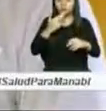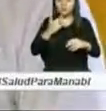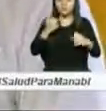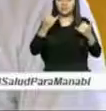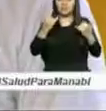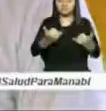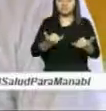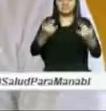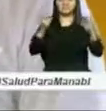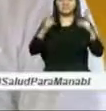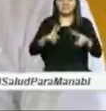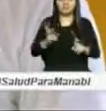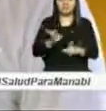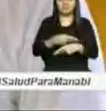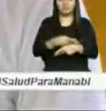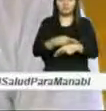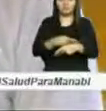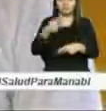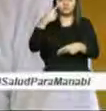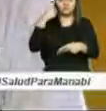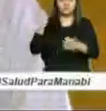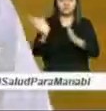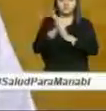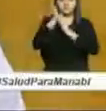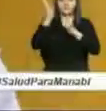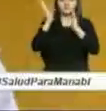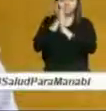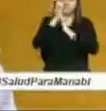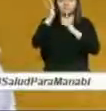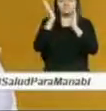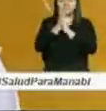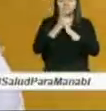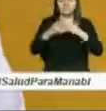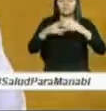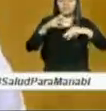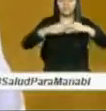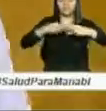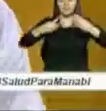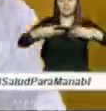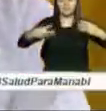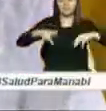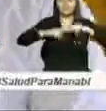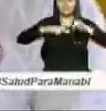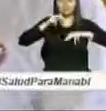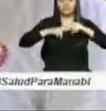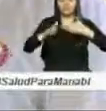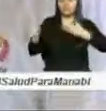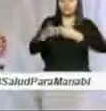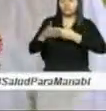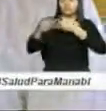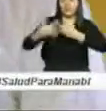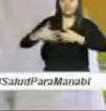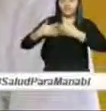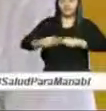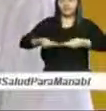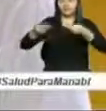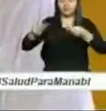ser productora de material para escuelas tipo siglo XXI, porque ya se está construyendo ya la fábrica